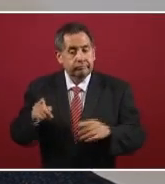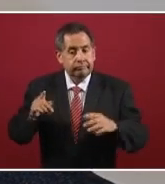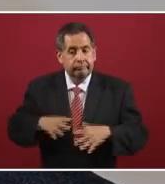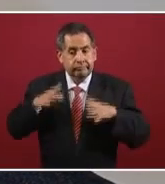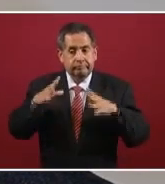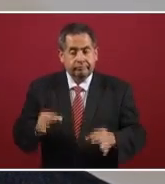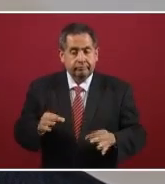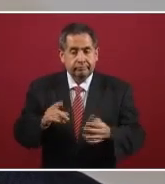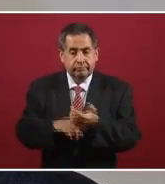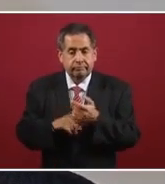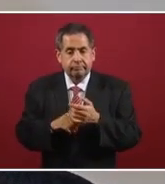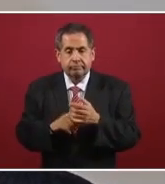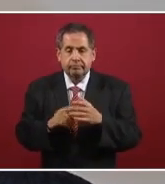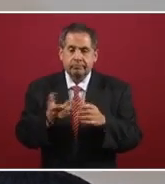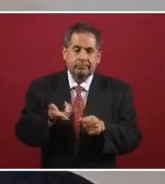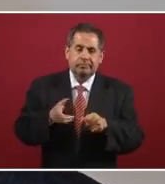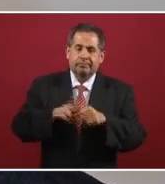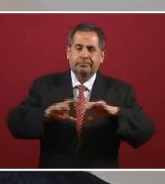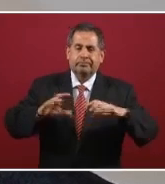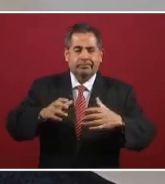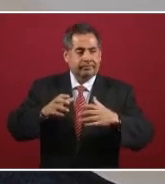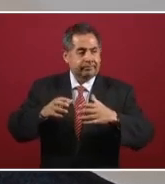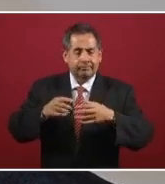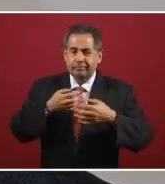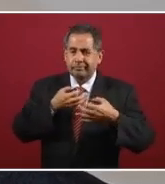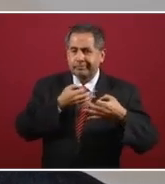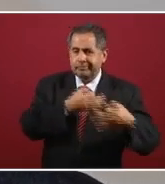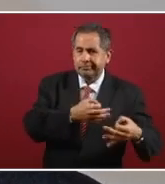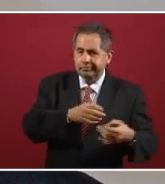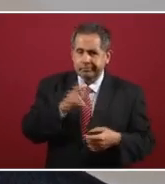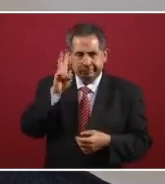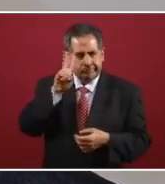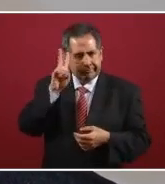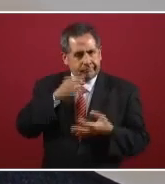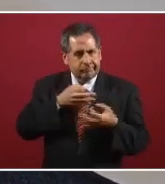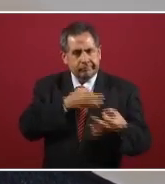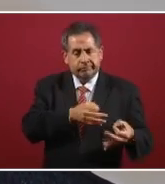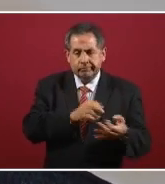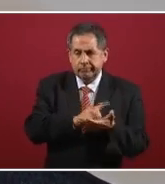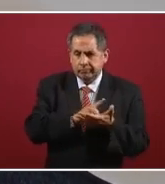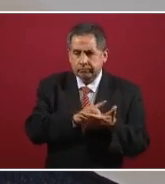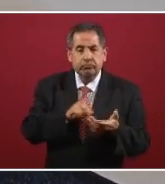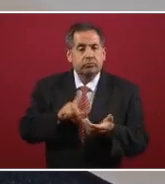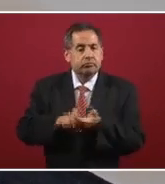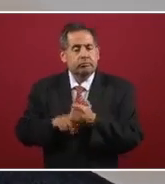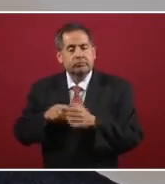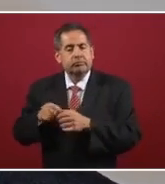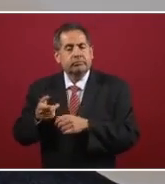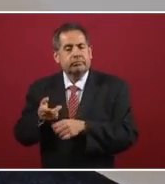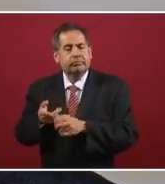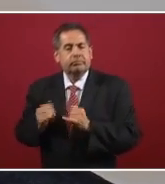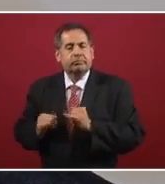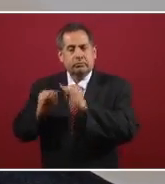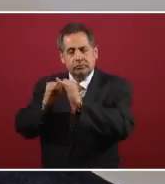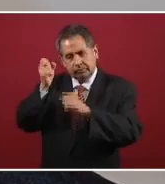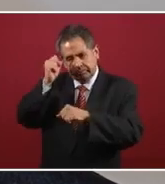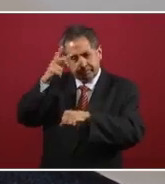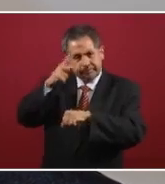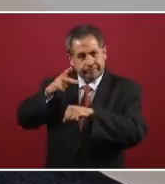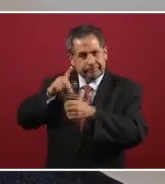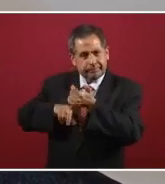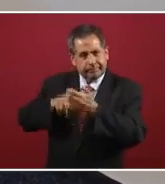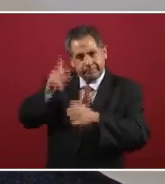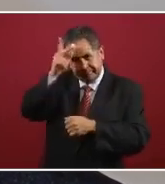de la Clínica de Adicciones del Instituto Nacional de Psiquiatría y fue su director hasta hace pocos